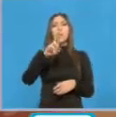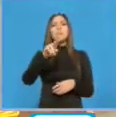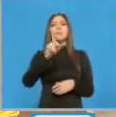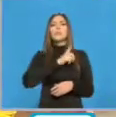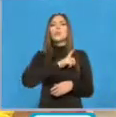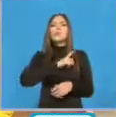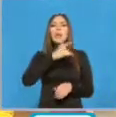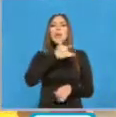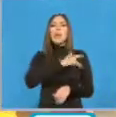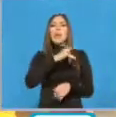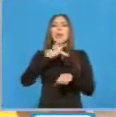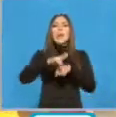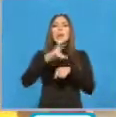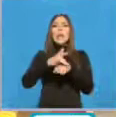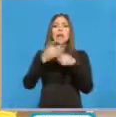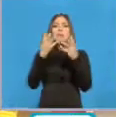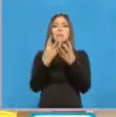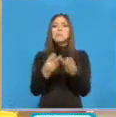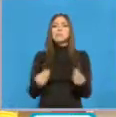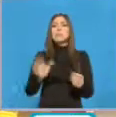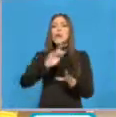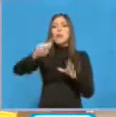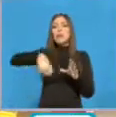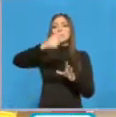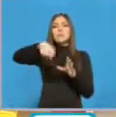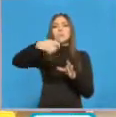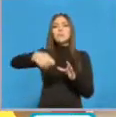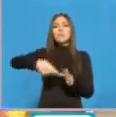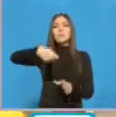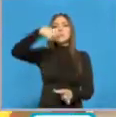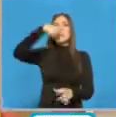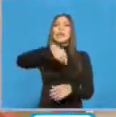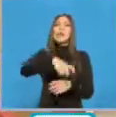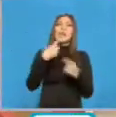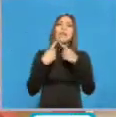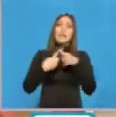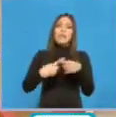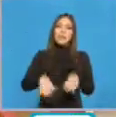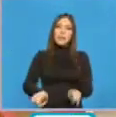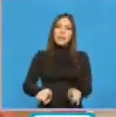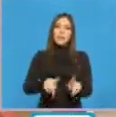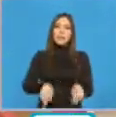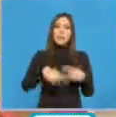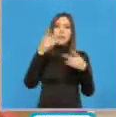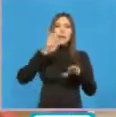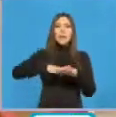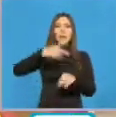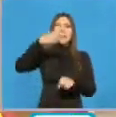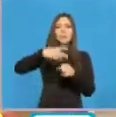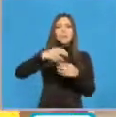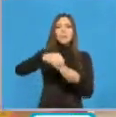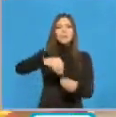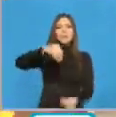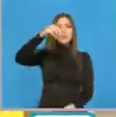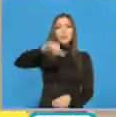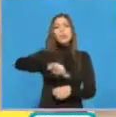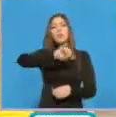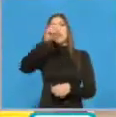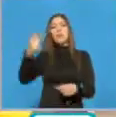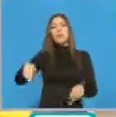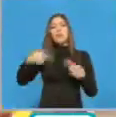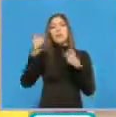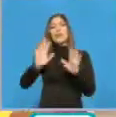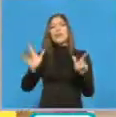Y tantán. Exactamente, con algún líquido y tantán. Exactamente, este es otro tipo de fondue O luego que le va ya a dar como venden más textura. el fondue listo, ¿no? Como Sí, nada más, pero